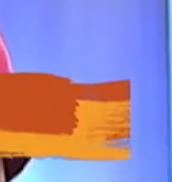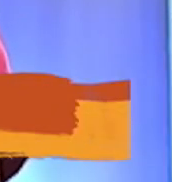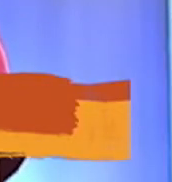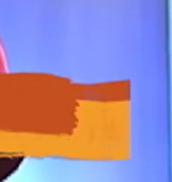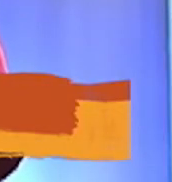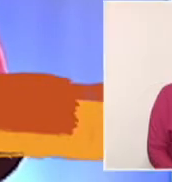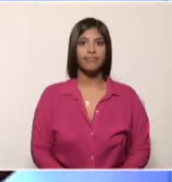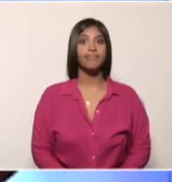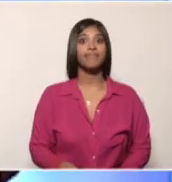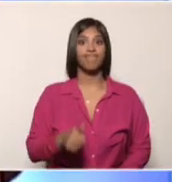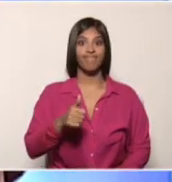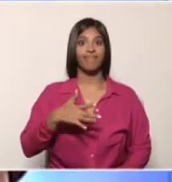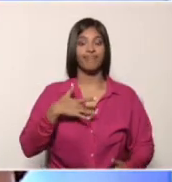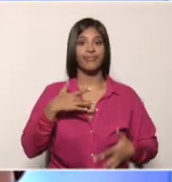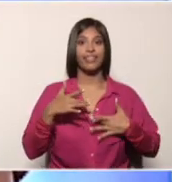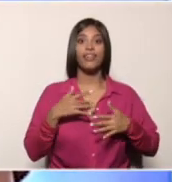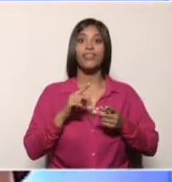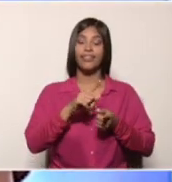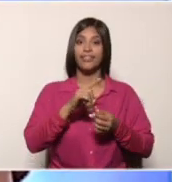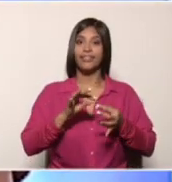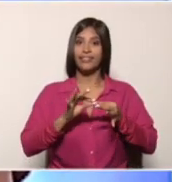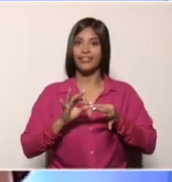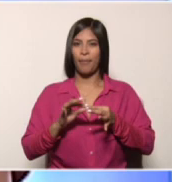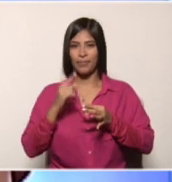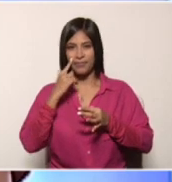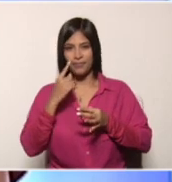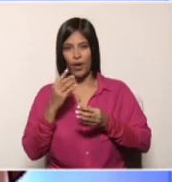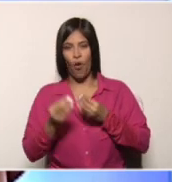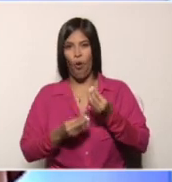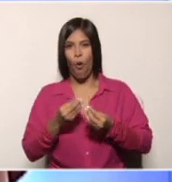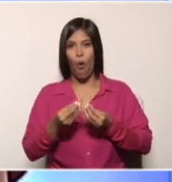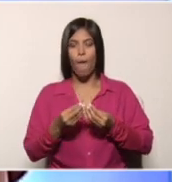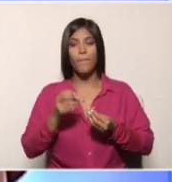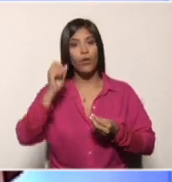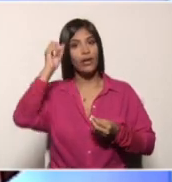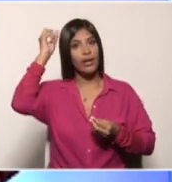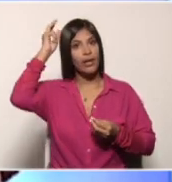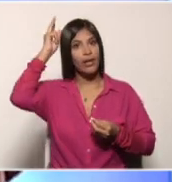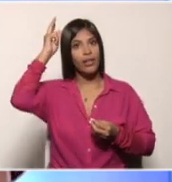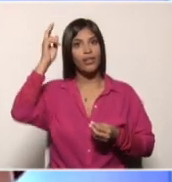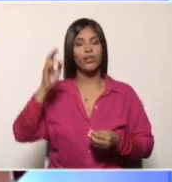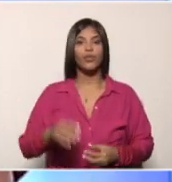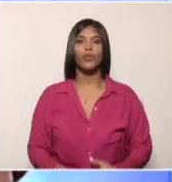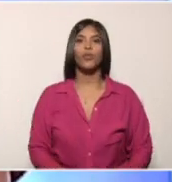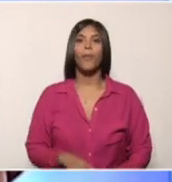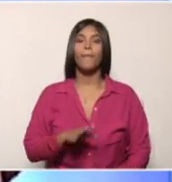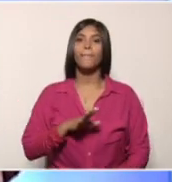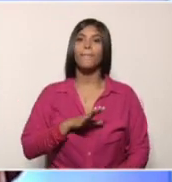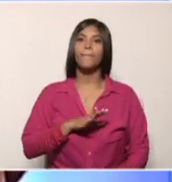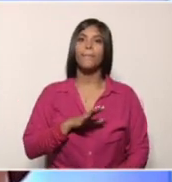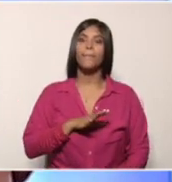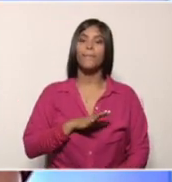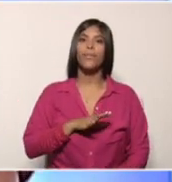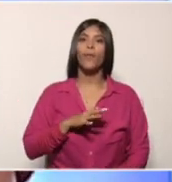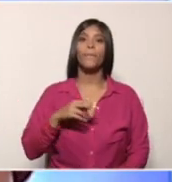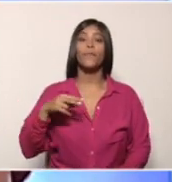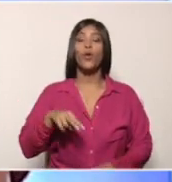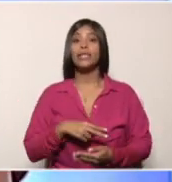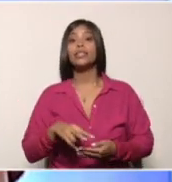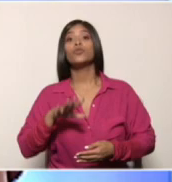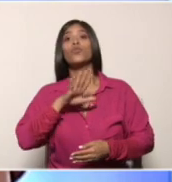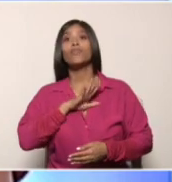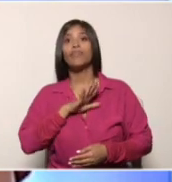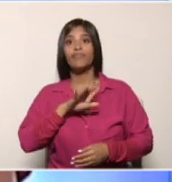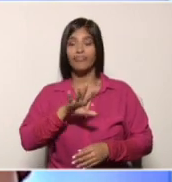Una maravillosa interpretación que acabamos de ver en Wayuu del himno nacional de Venezuela y usando la lengua de